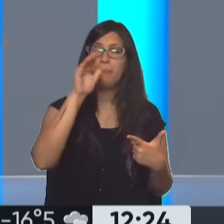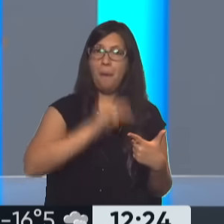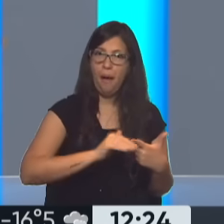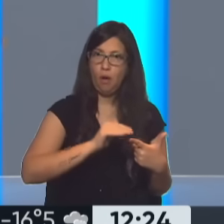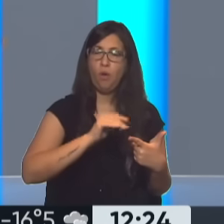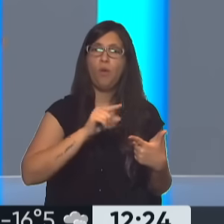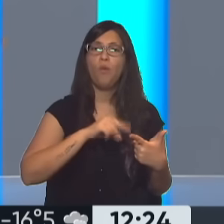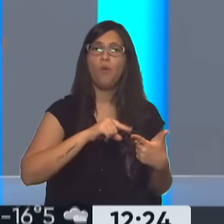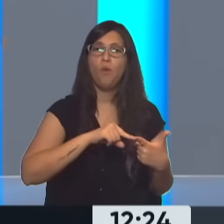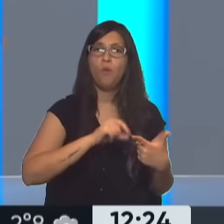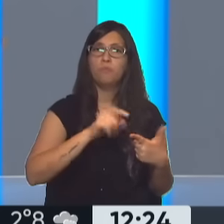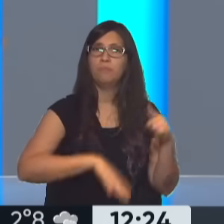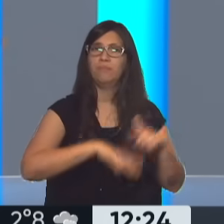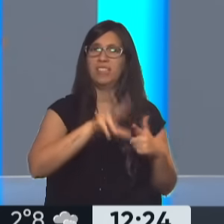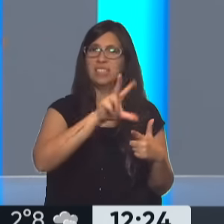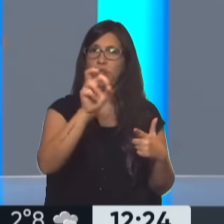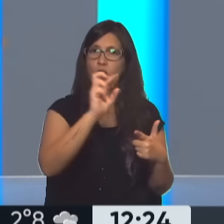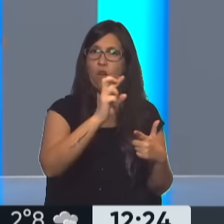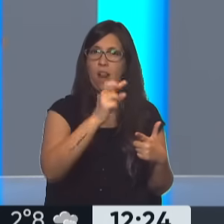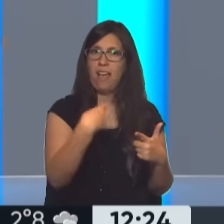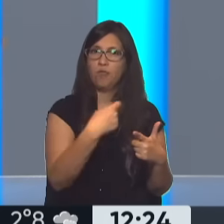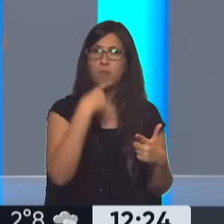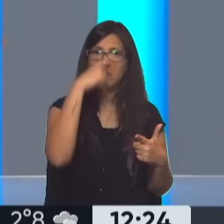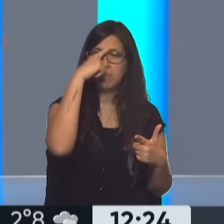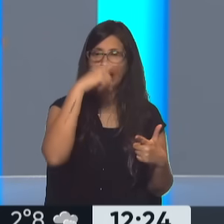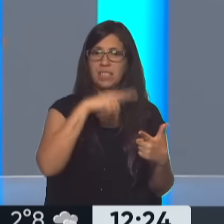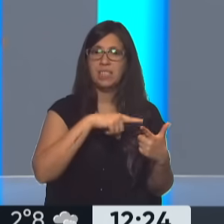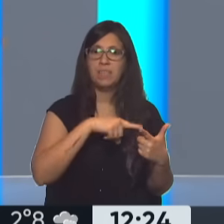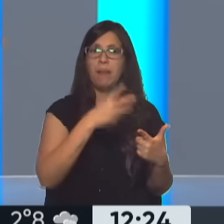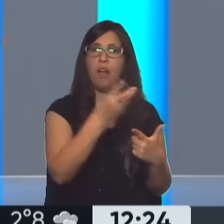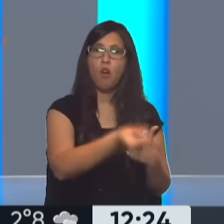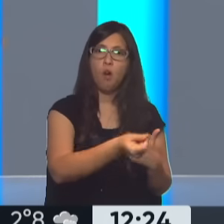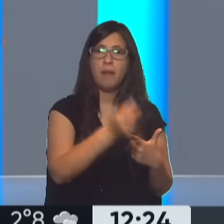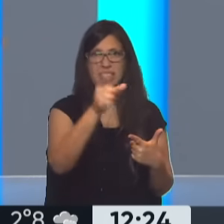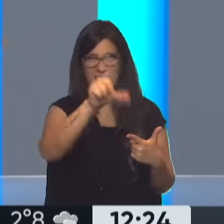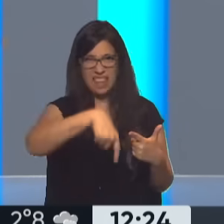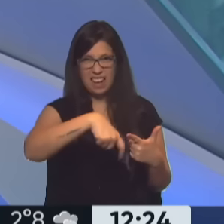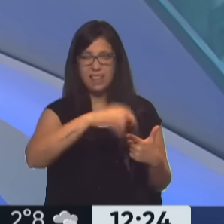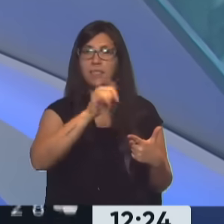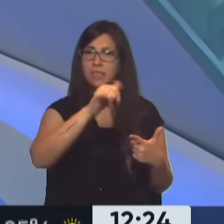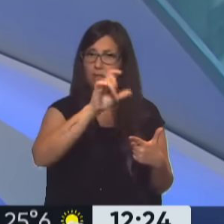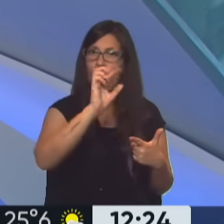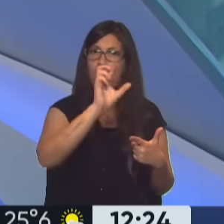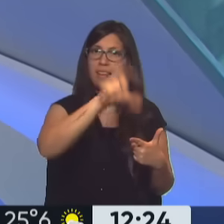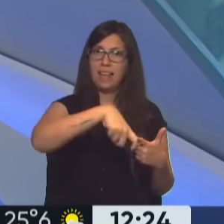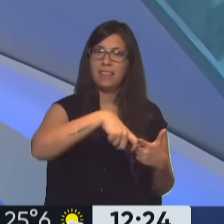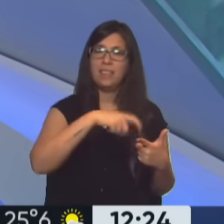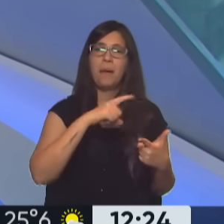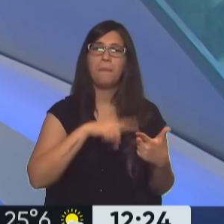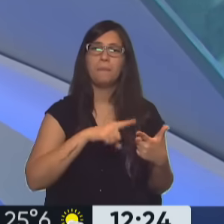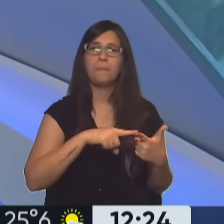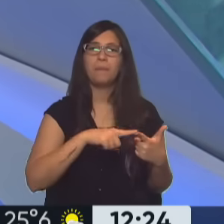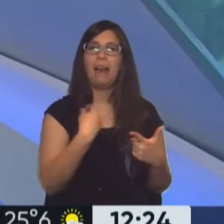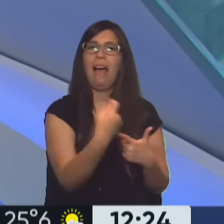eh Para hasta 00 de gastos en el mes ya fuera para compras claro el dólar tarjeta que le llamaban para